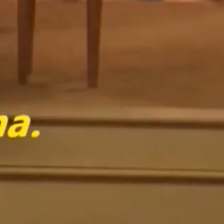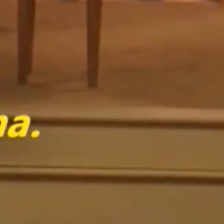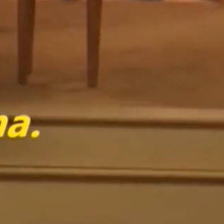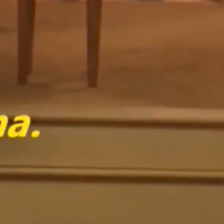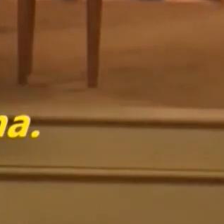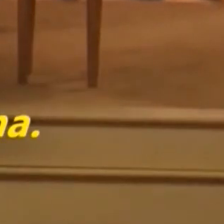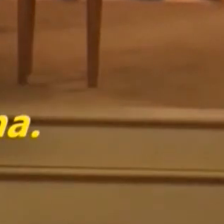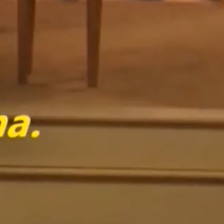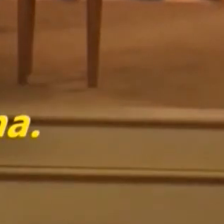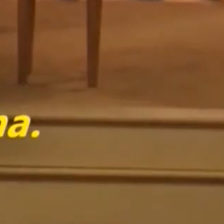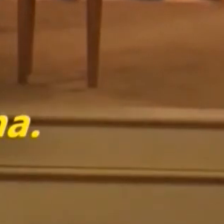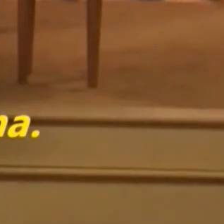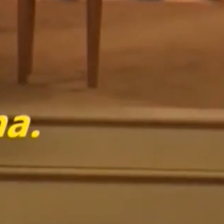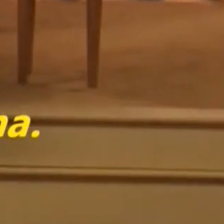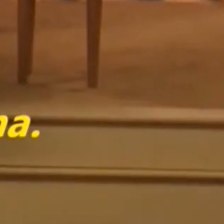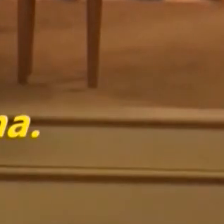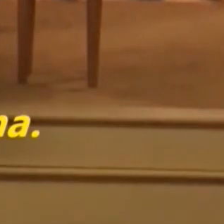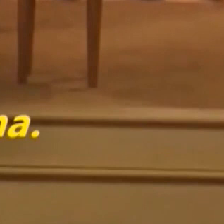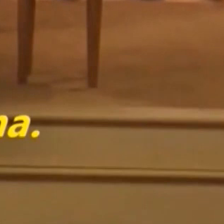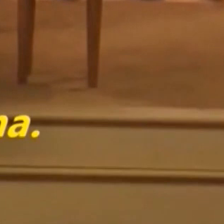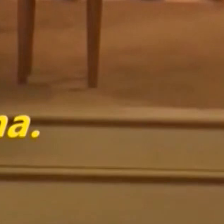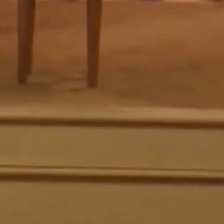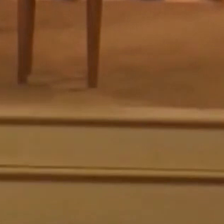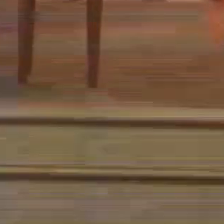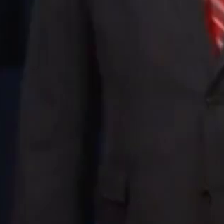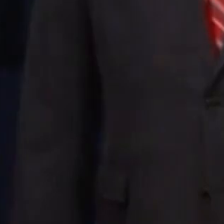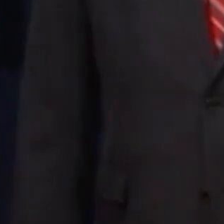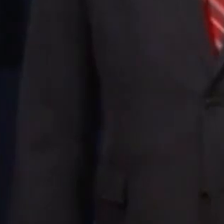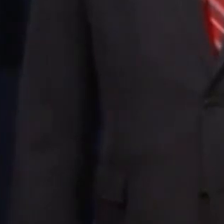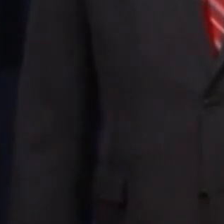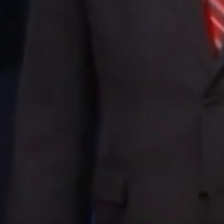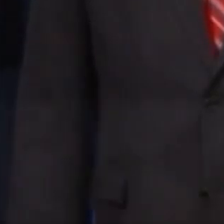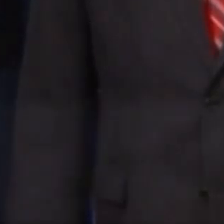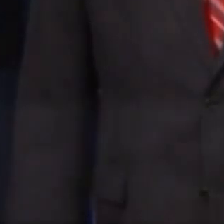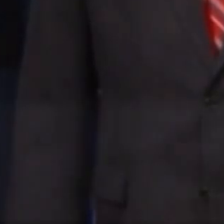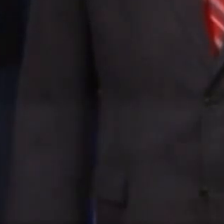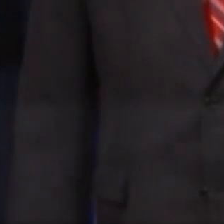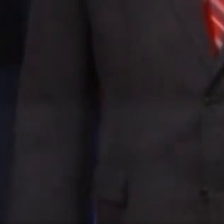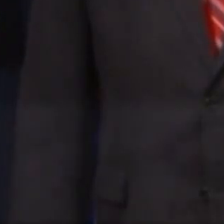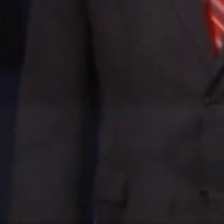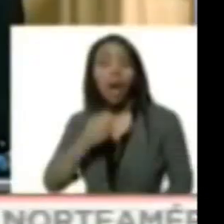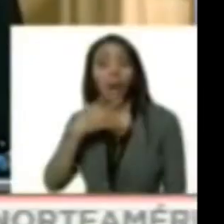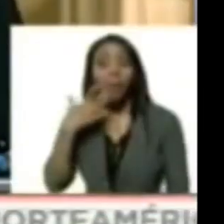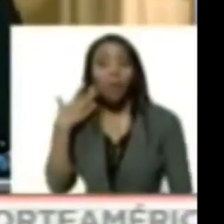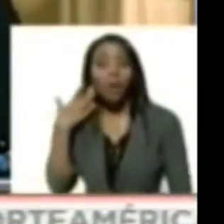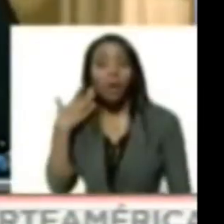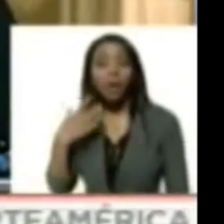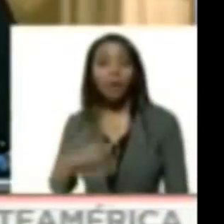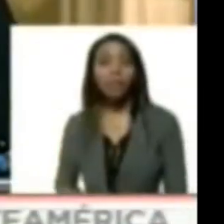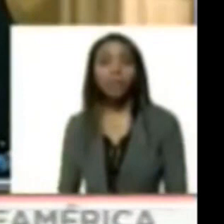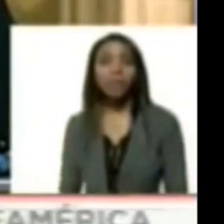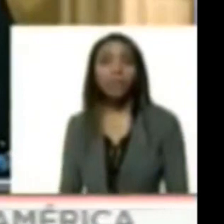and an effort to flood the United States with cocaine. Barr aseguró que, de acuerdo con el expediente,